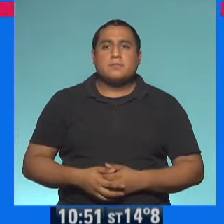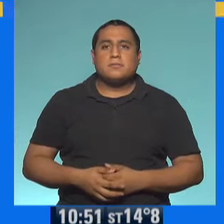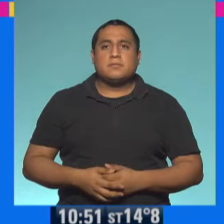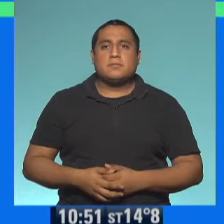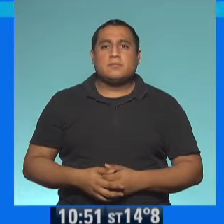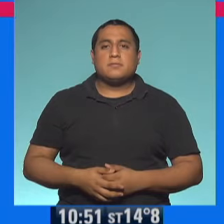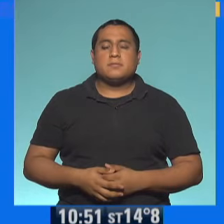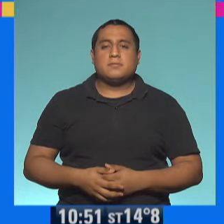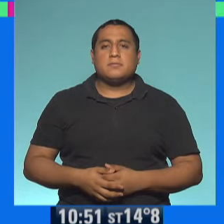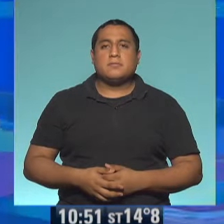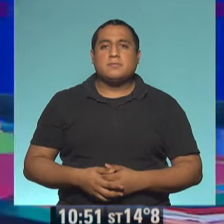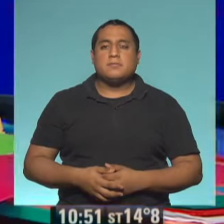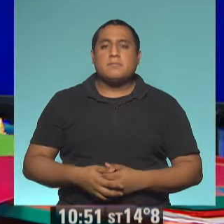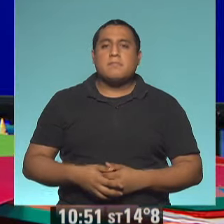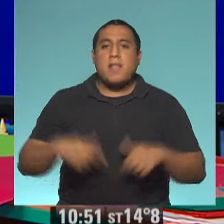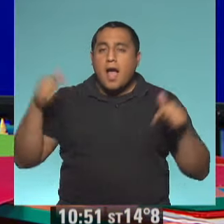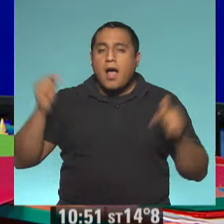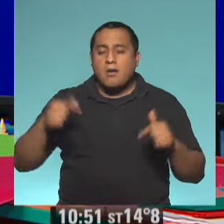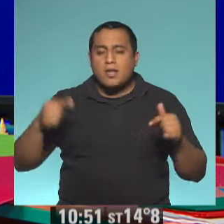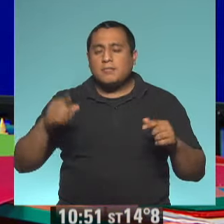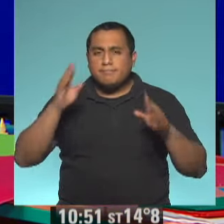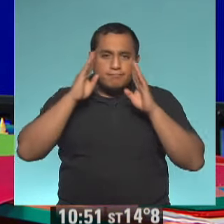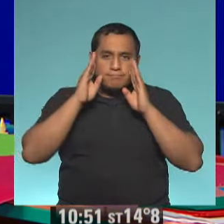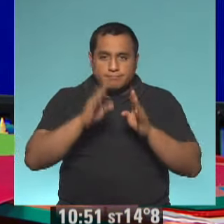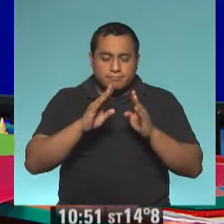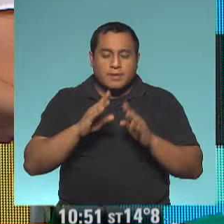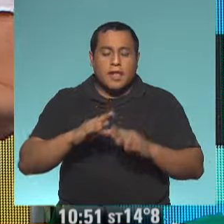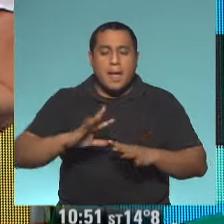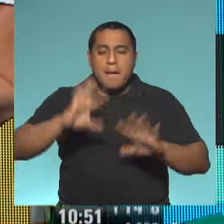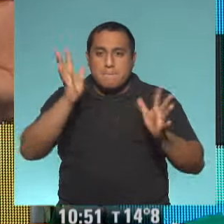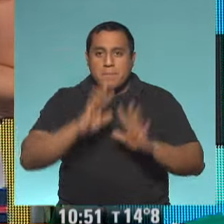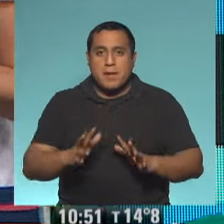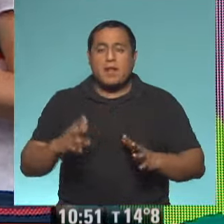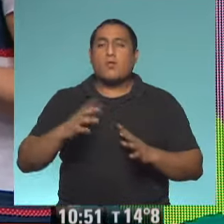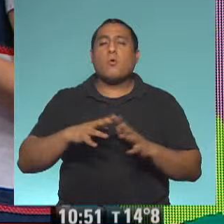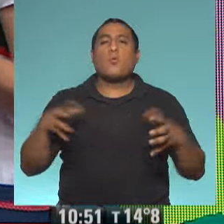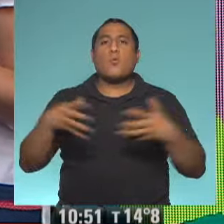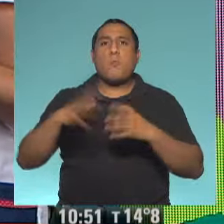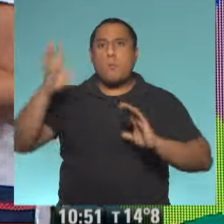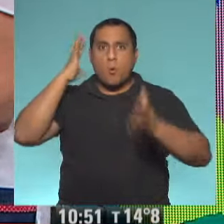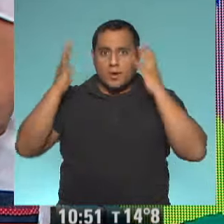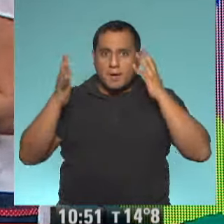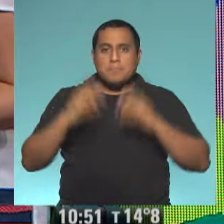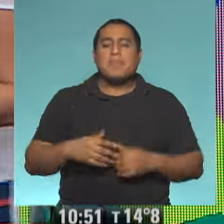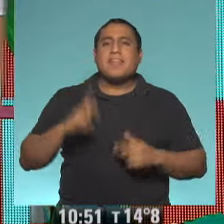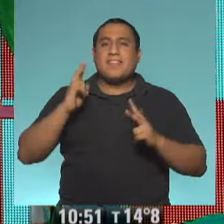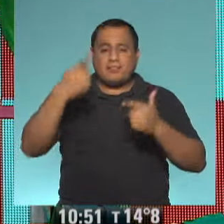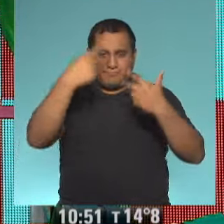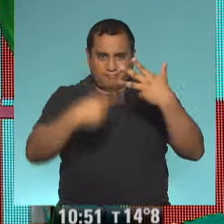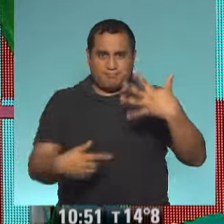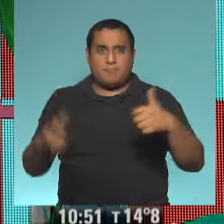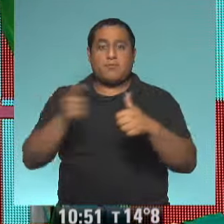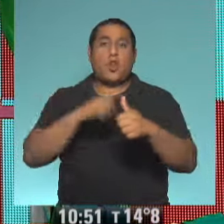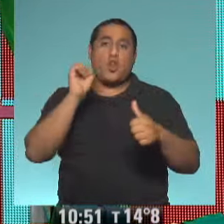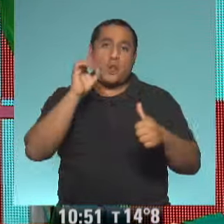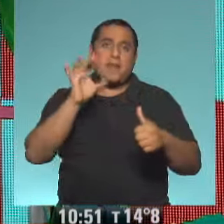norte. Estamos ocupándonos de armar nuestra murga, ¿sí? Y dijimos cosas que teníamos que hacer. Elegir un